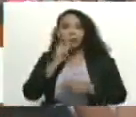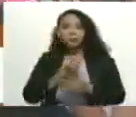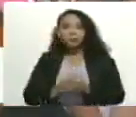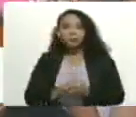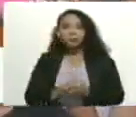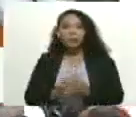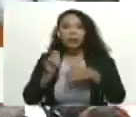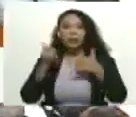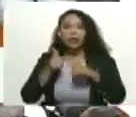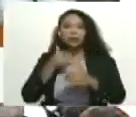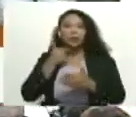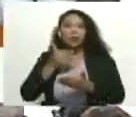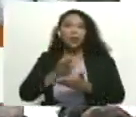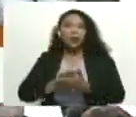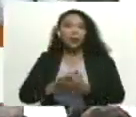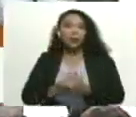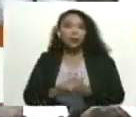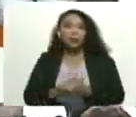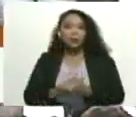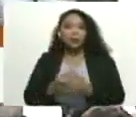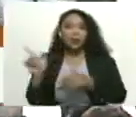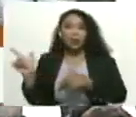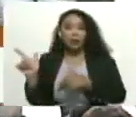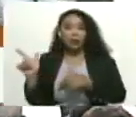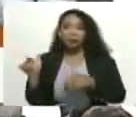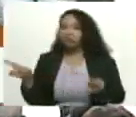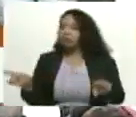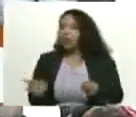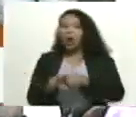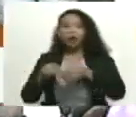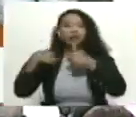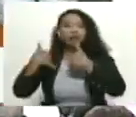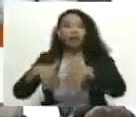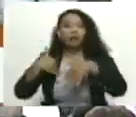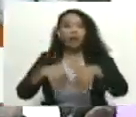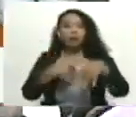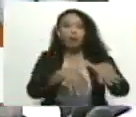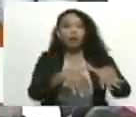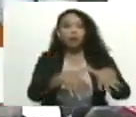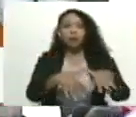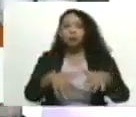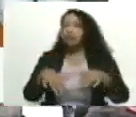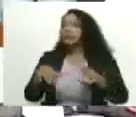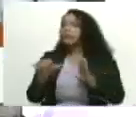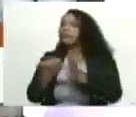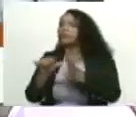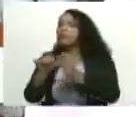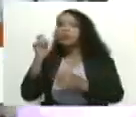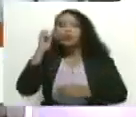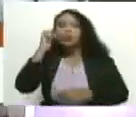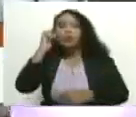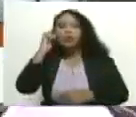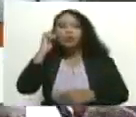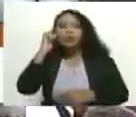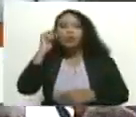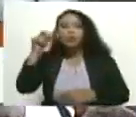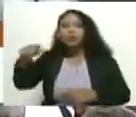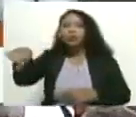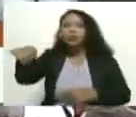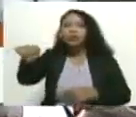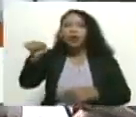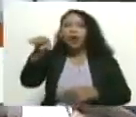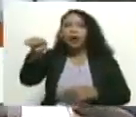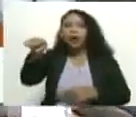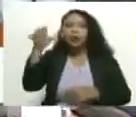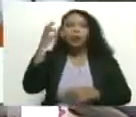Falleció su hijo y ella estaba marchando. ¿Dónde está? Nereida está por aquí. Allá